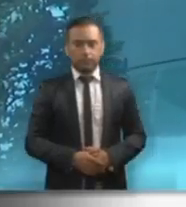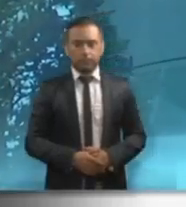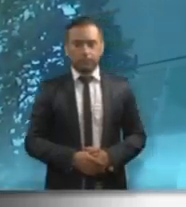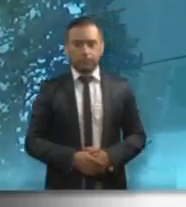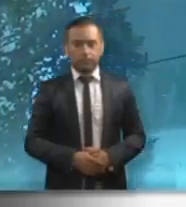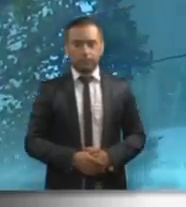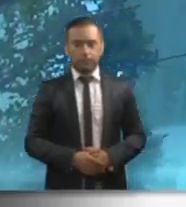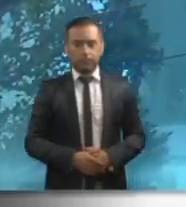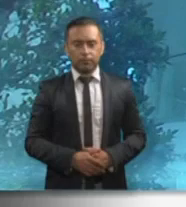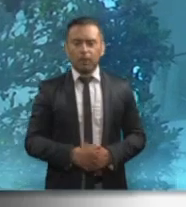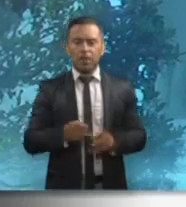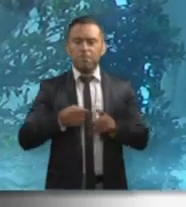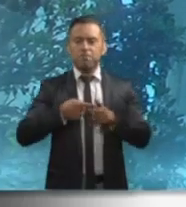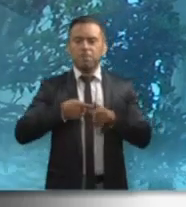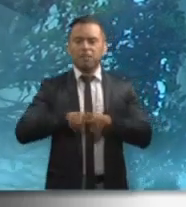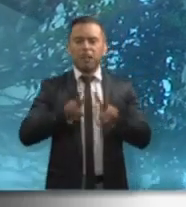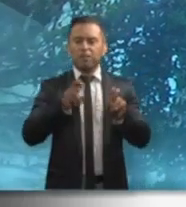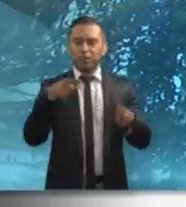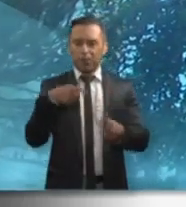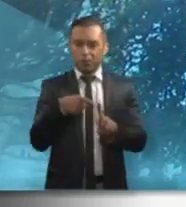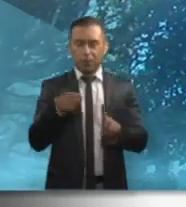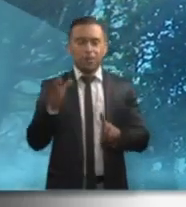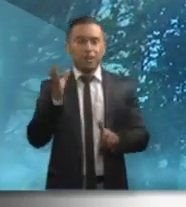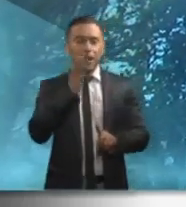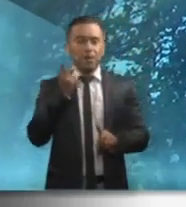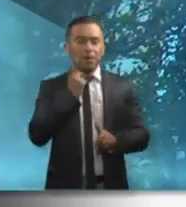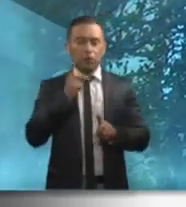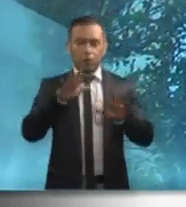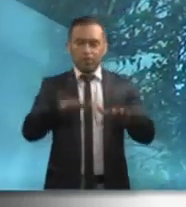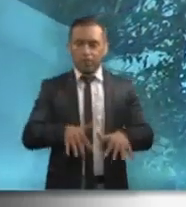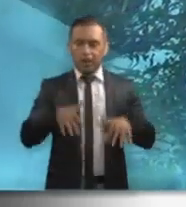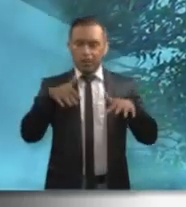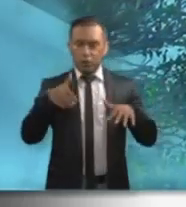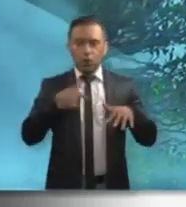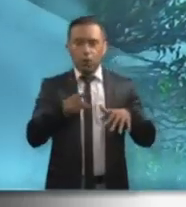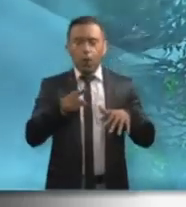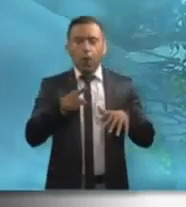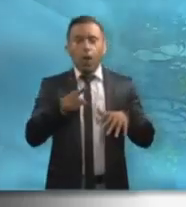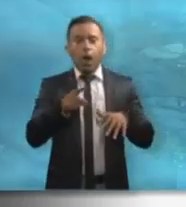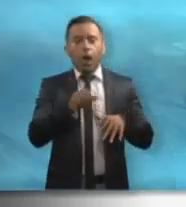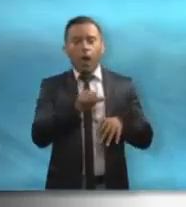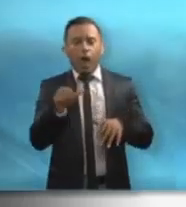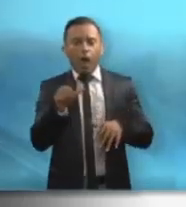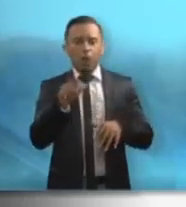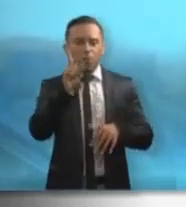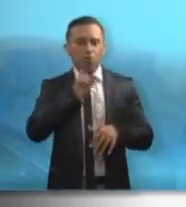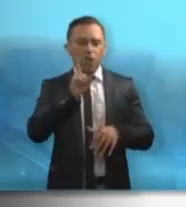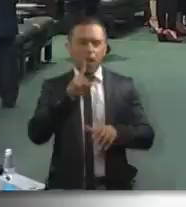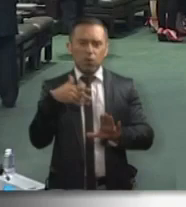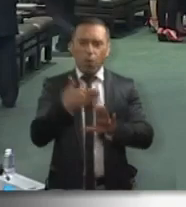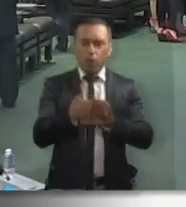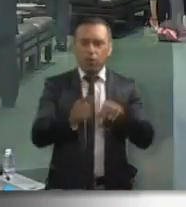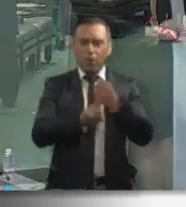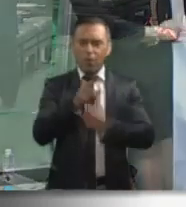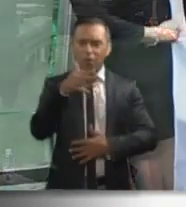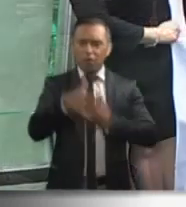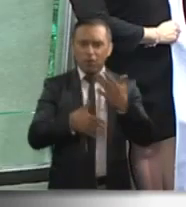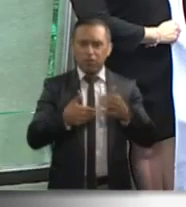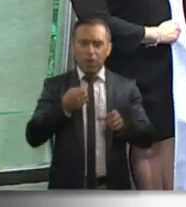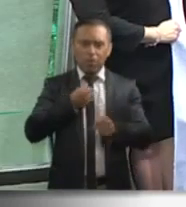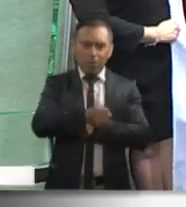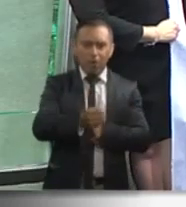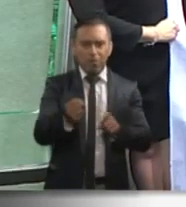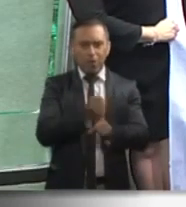y comenzamos con esto el pleno de la cámara de diputados condenó cualquier forma de violencia de género en relación al incremento de feminicidios